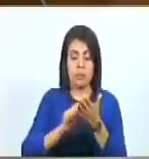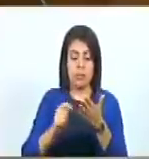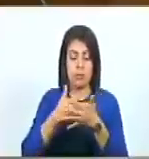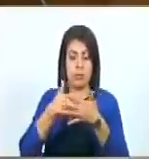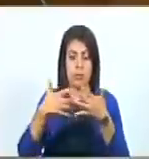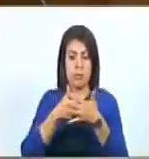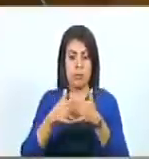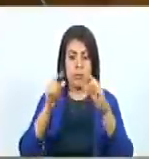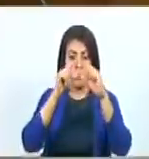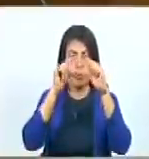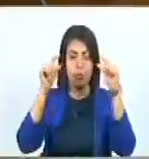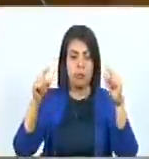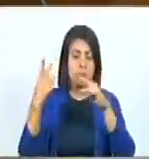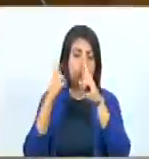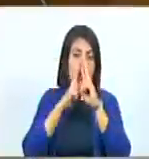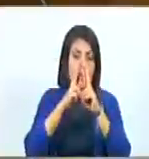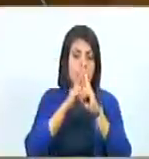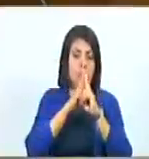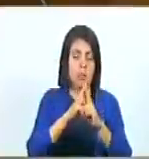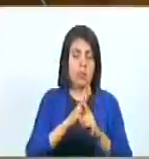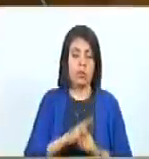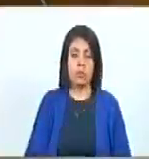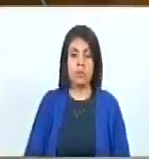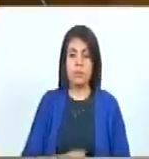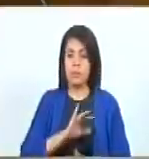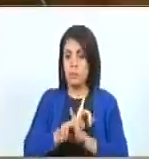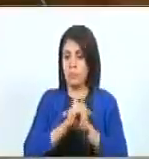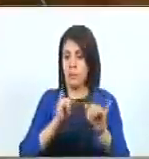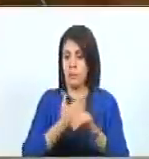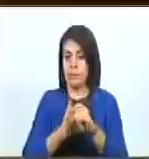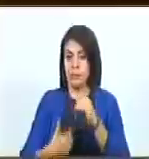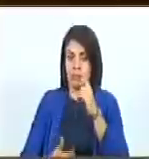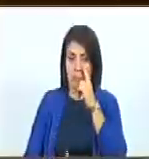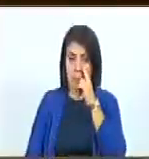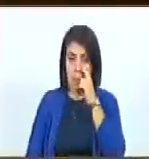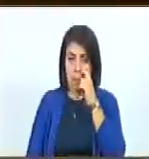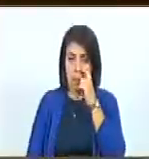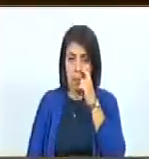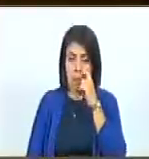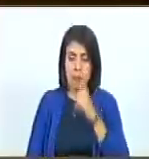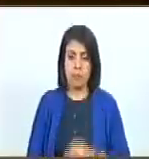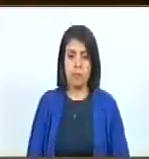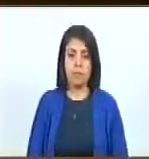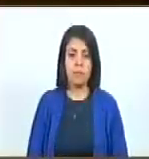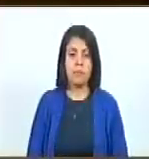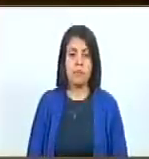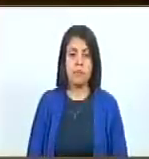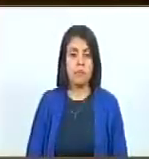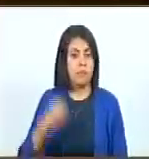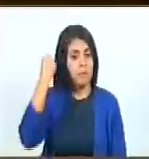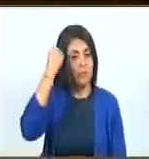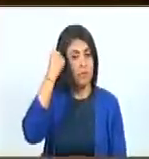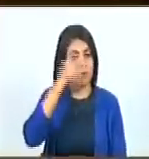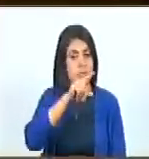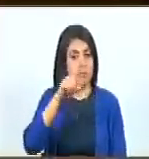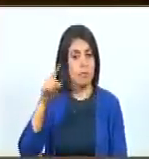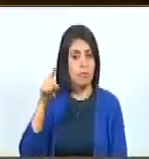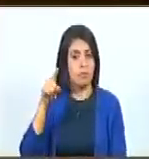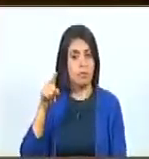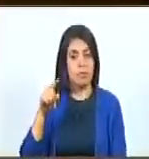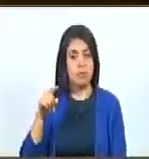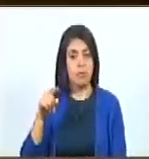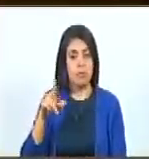manera. Epígrafe, respuesta del poder público. Estado presidente. En consideración, el epígrafe